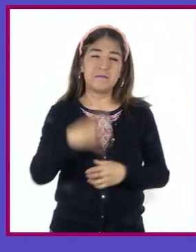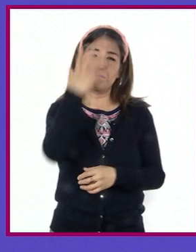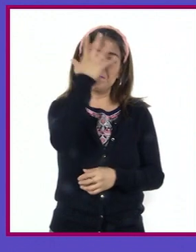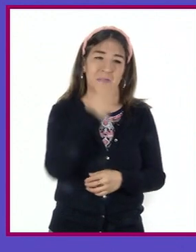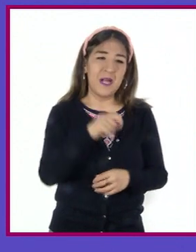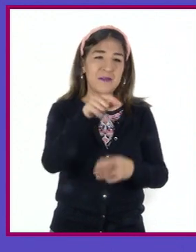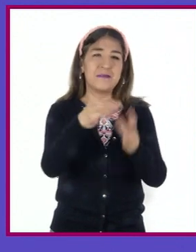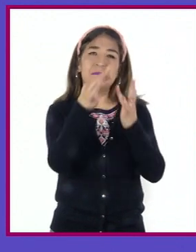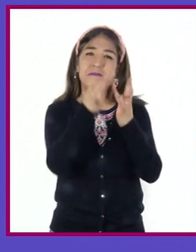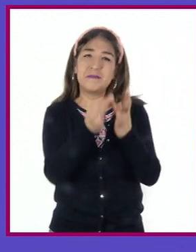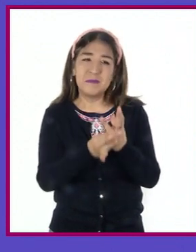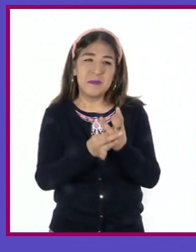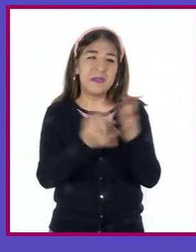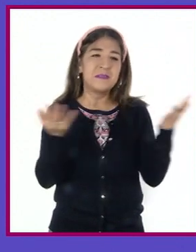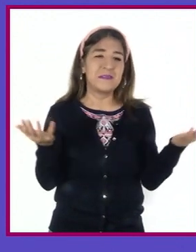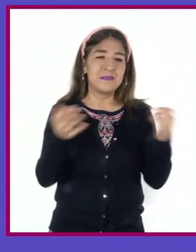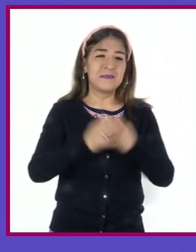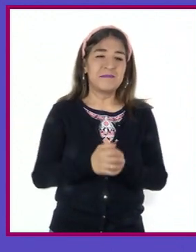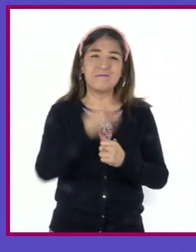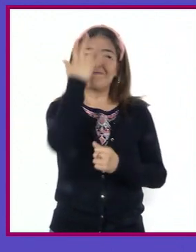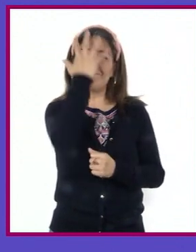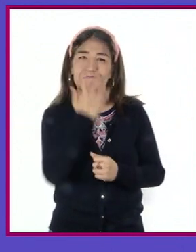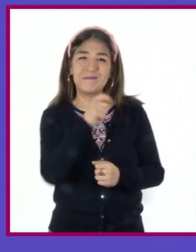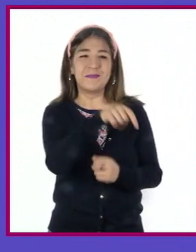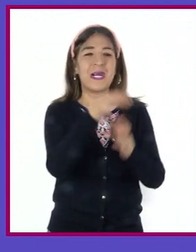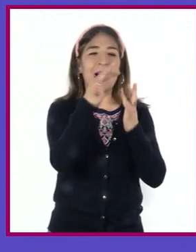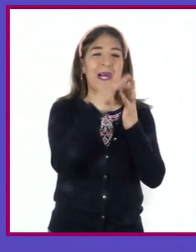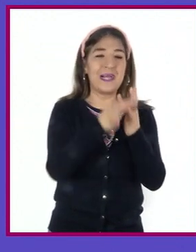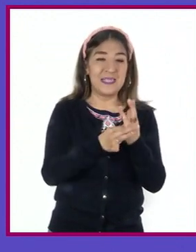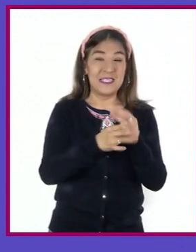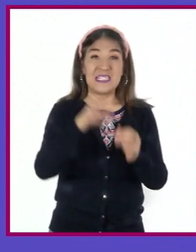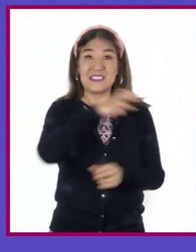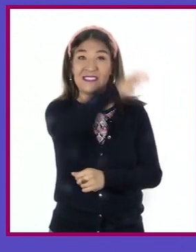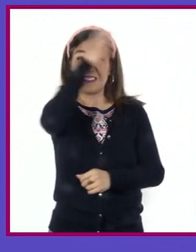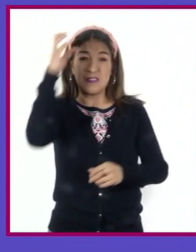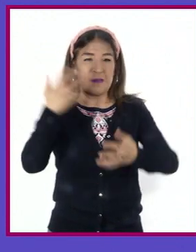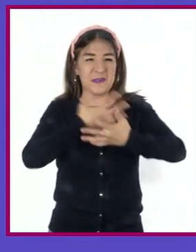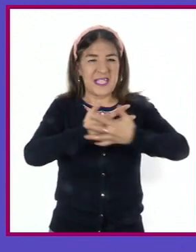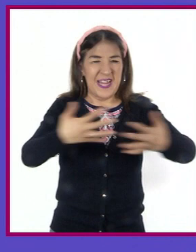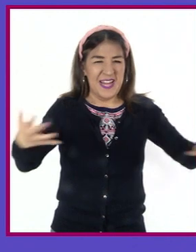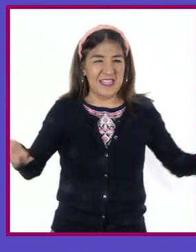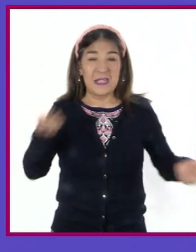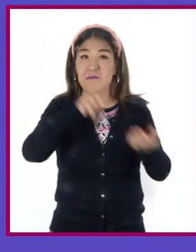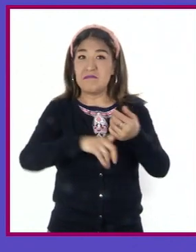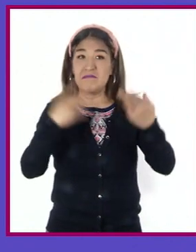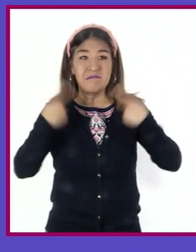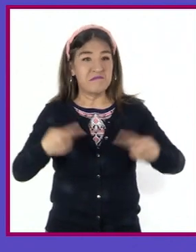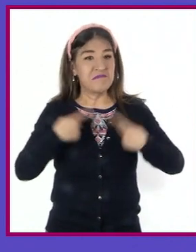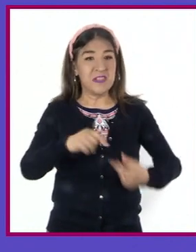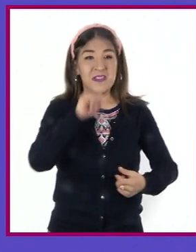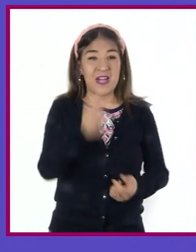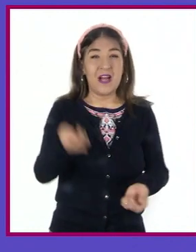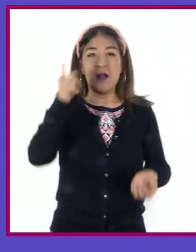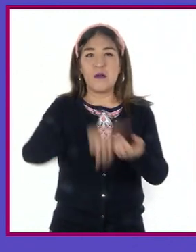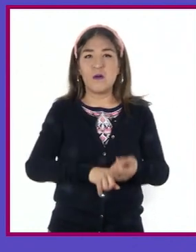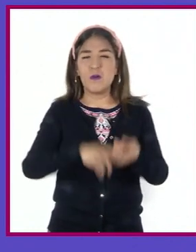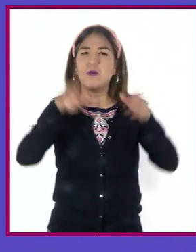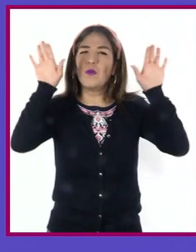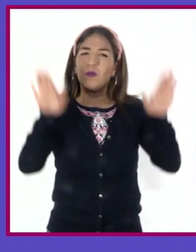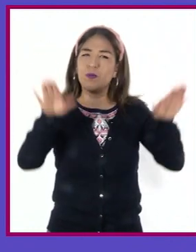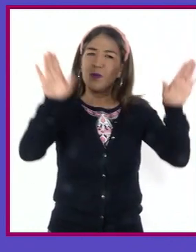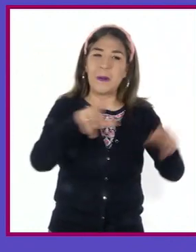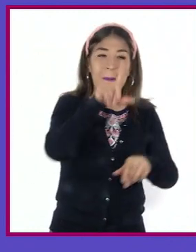verso o una frase. Identifiquemos esta repetición en el siguiente fragmento del poema A un hombre